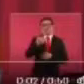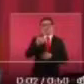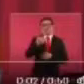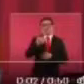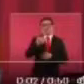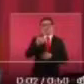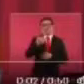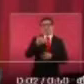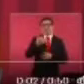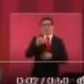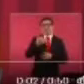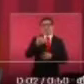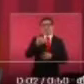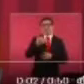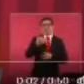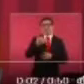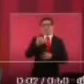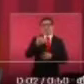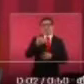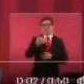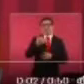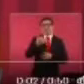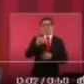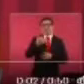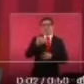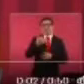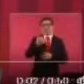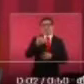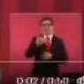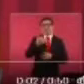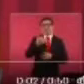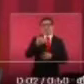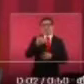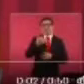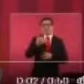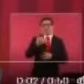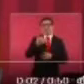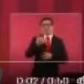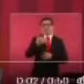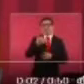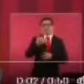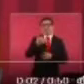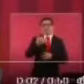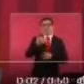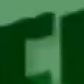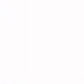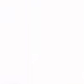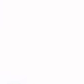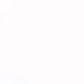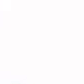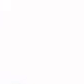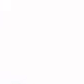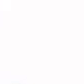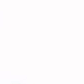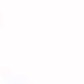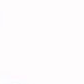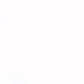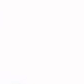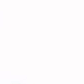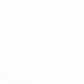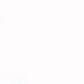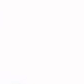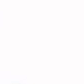quieres una persona que presume tanto dinero inclusive no es una de estos personajes completamente del snable tengo que decirlo que